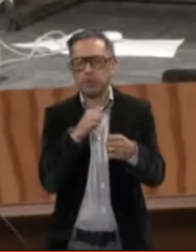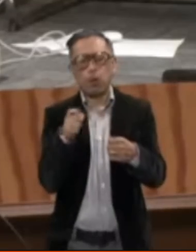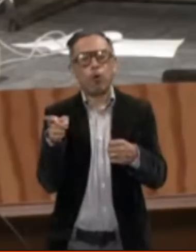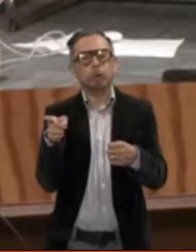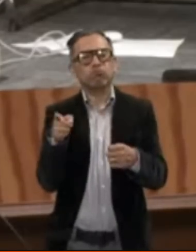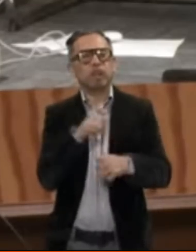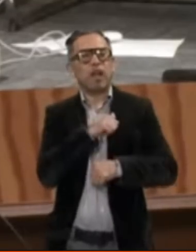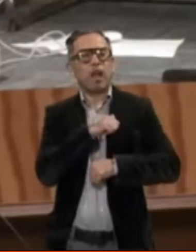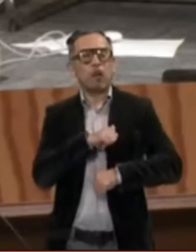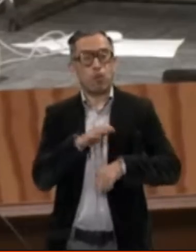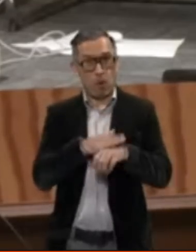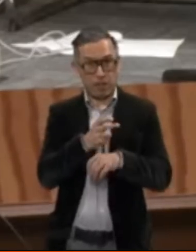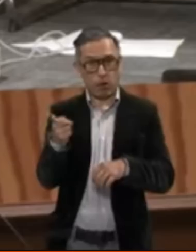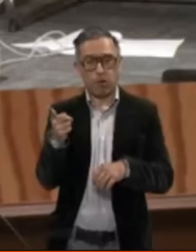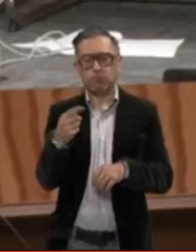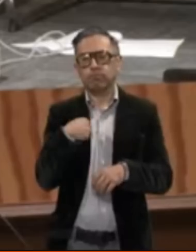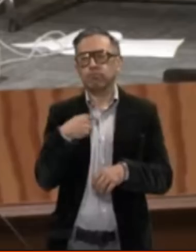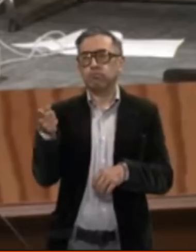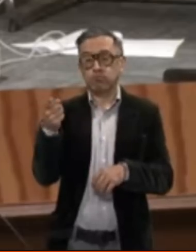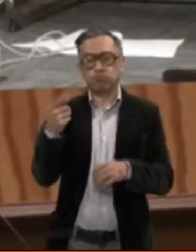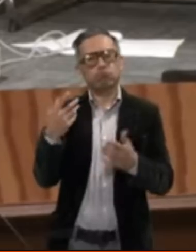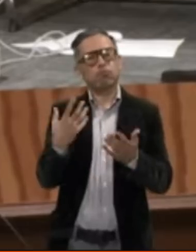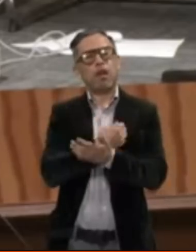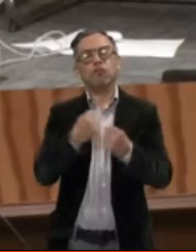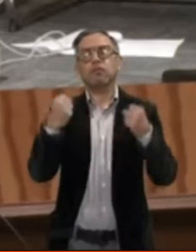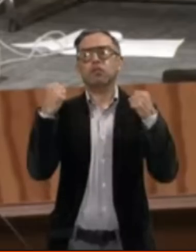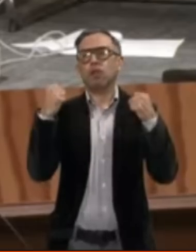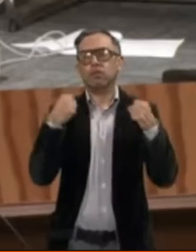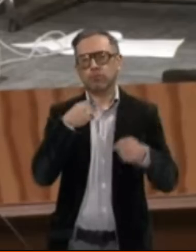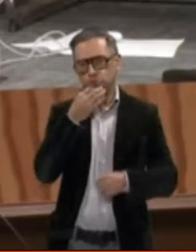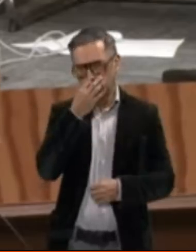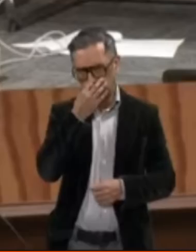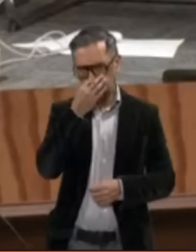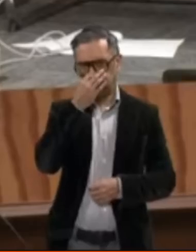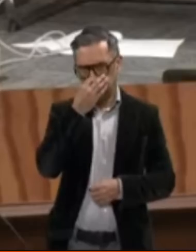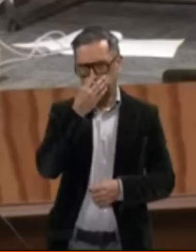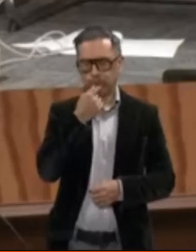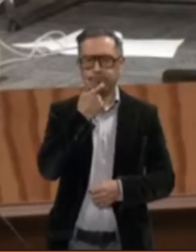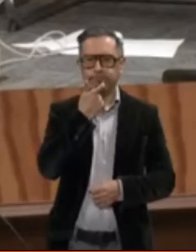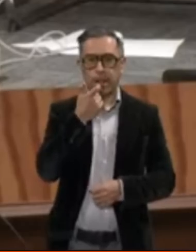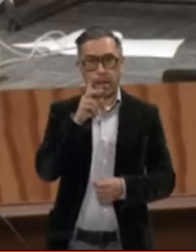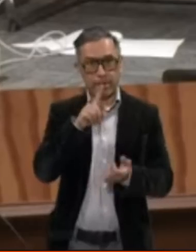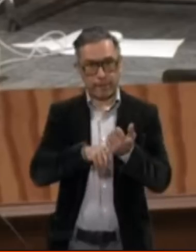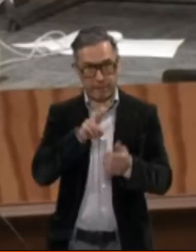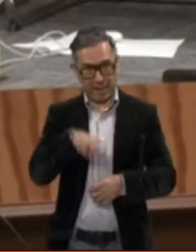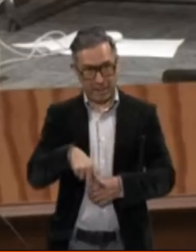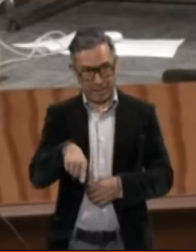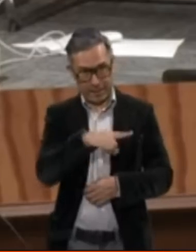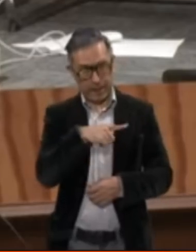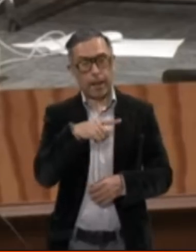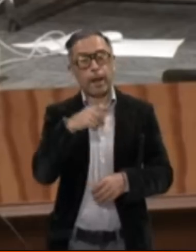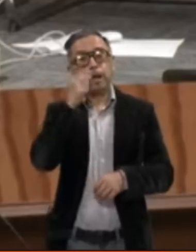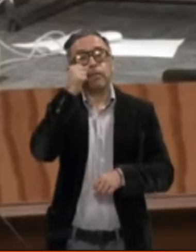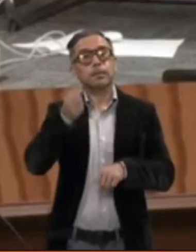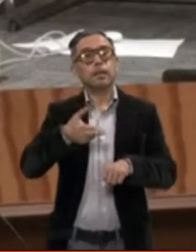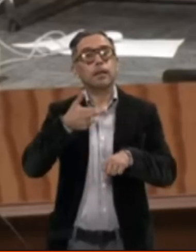una victoria pírrica. La realidad es que Edmundo regresa a una secretaría ejecutiva que ya no